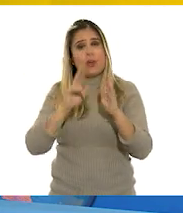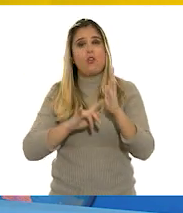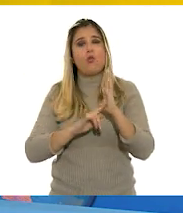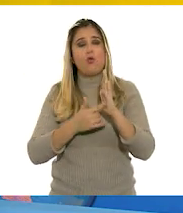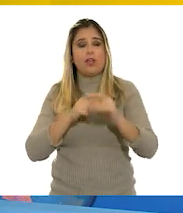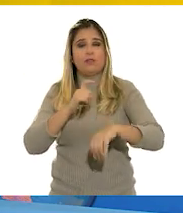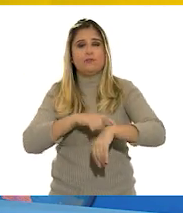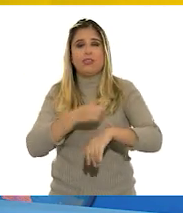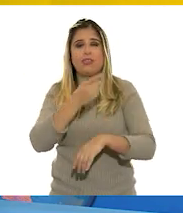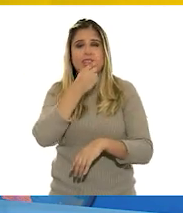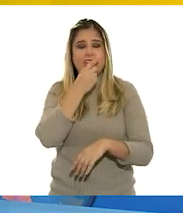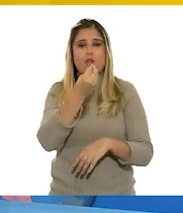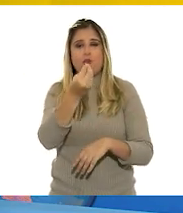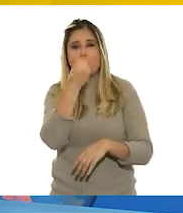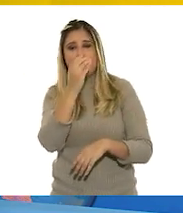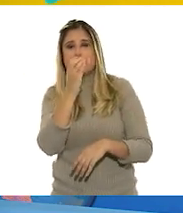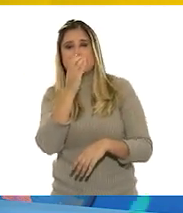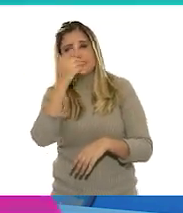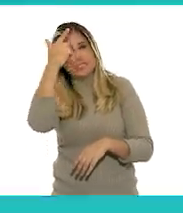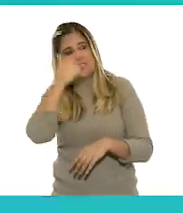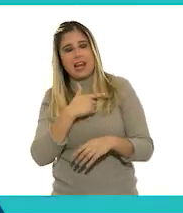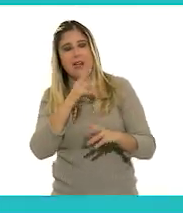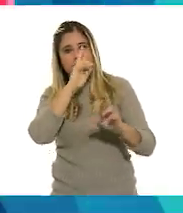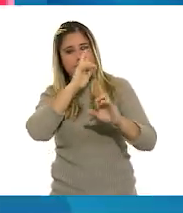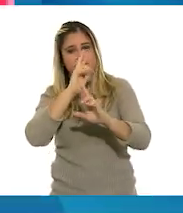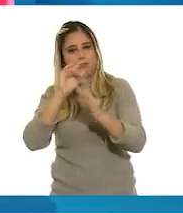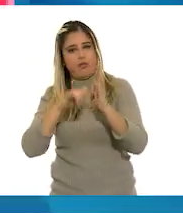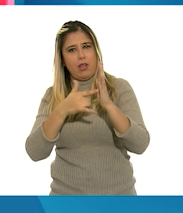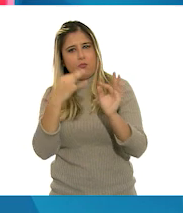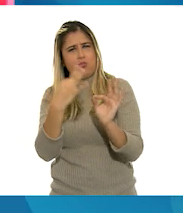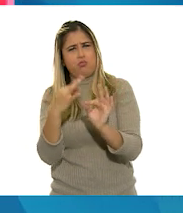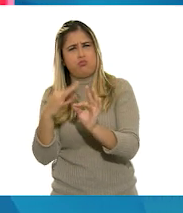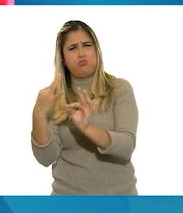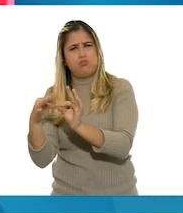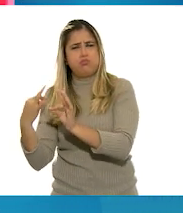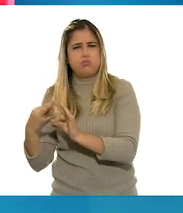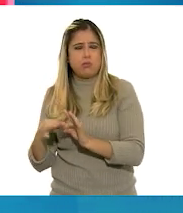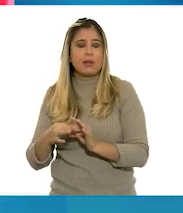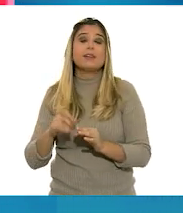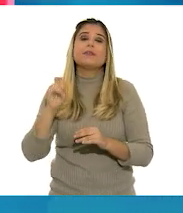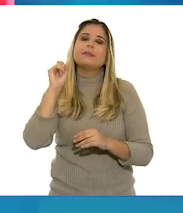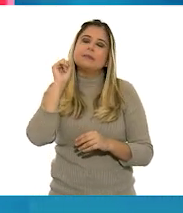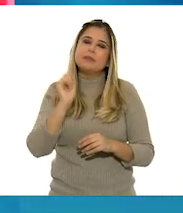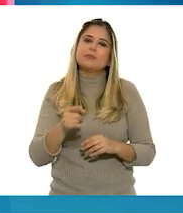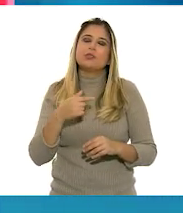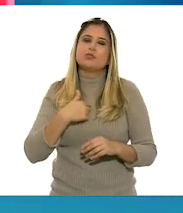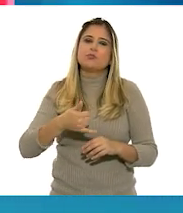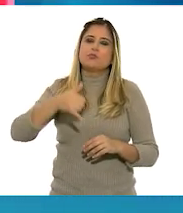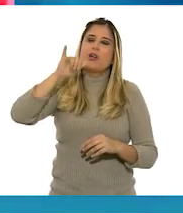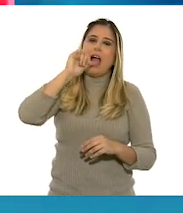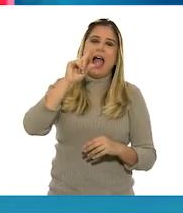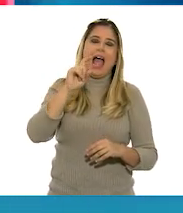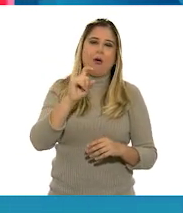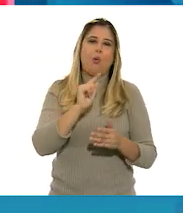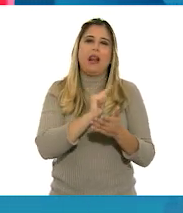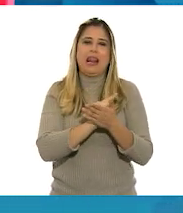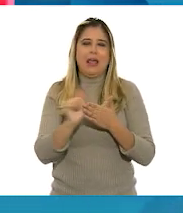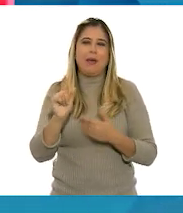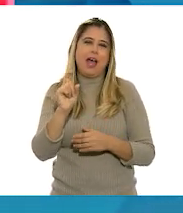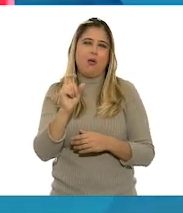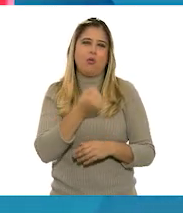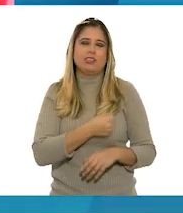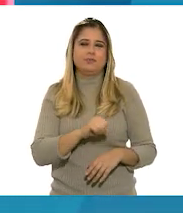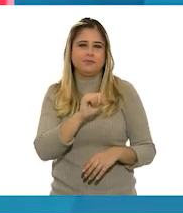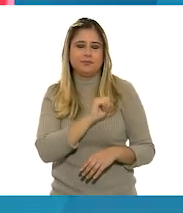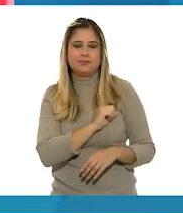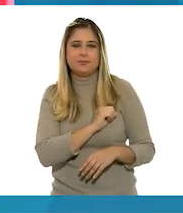del desayuno, de la comida y de la cena, eso sí. Y obviamente siempre me hidrato con agua potable, así simple.